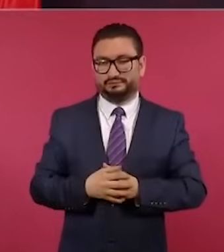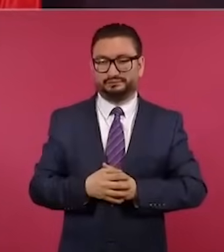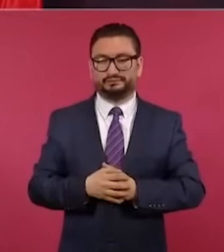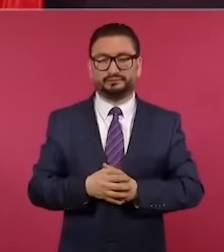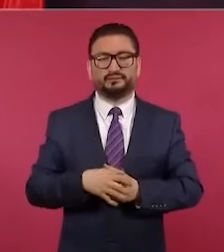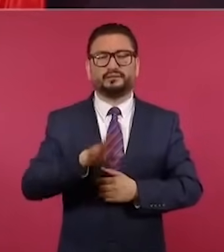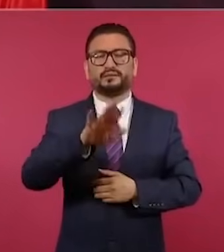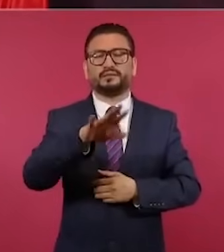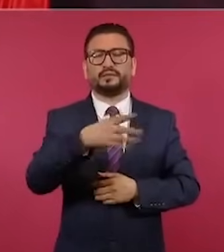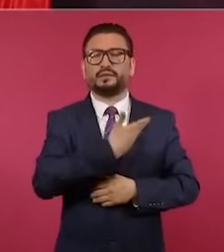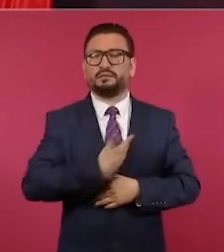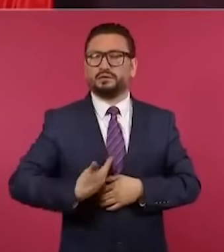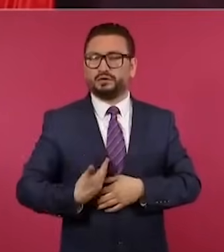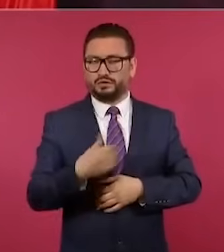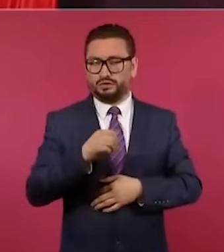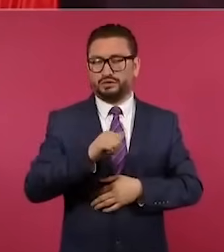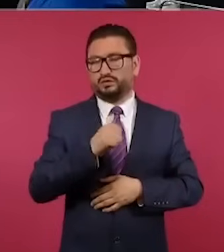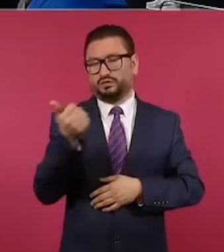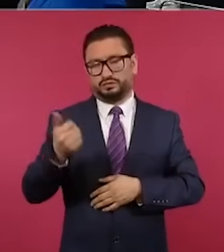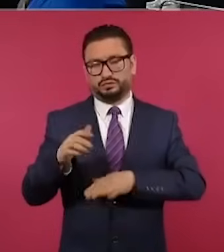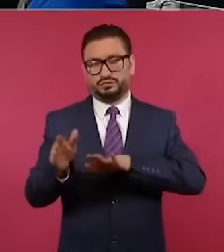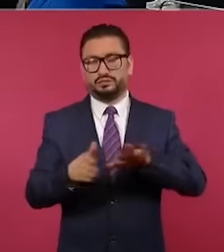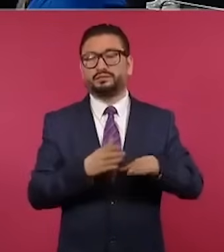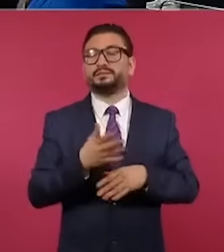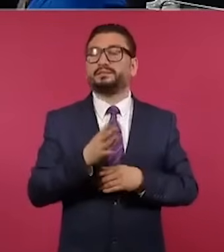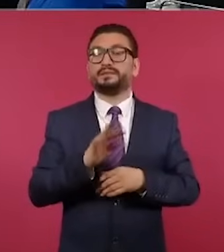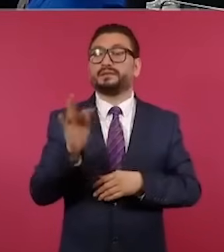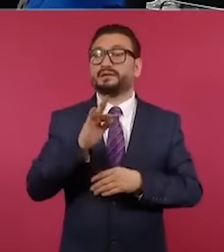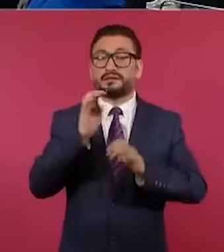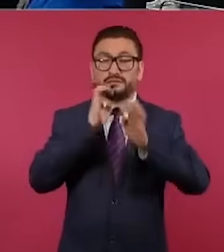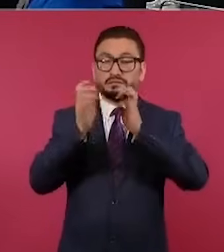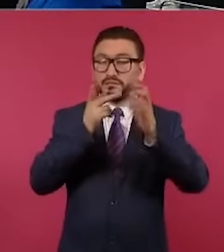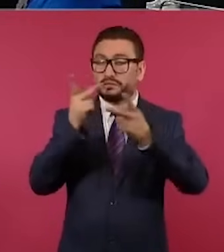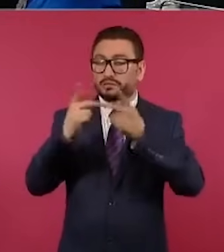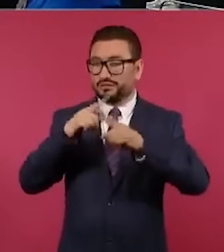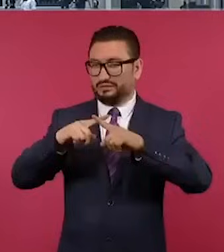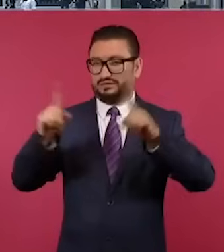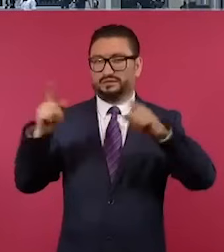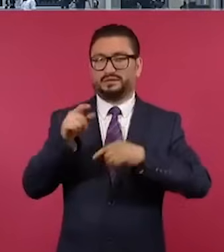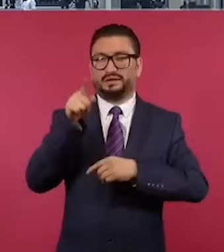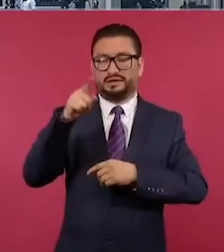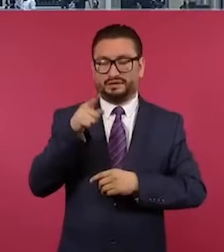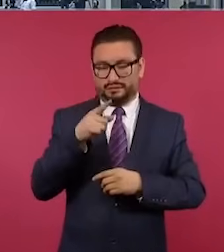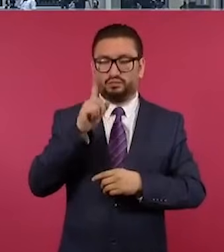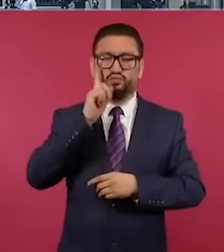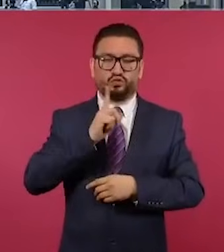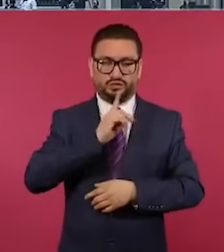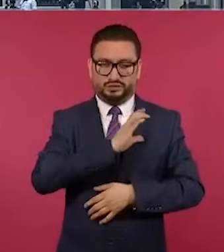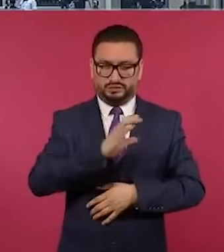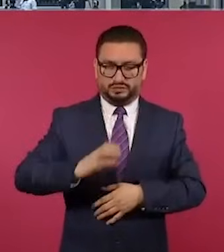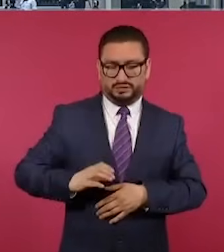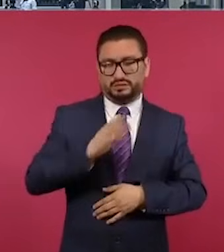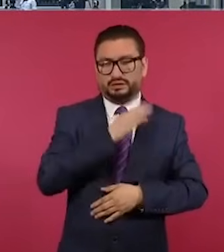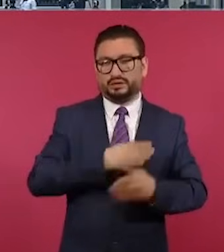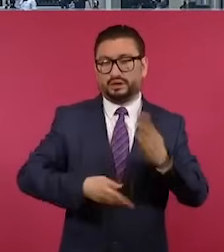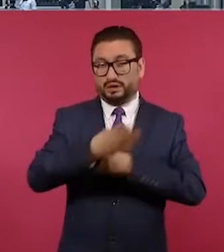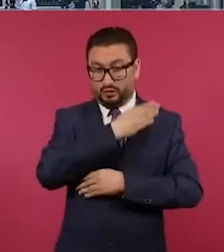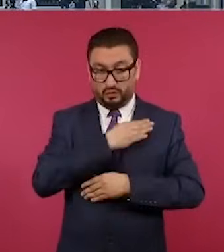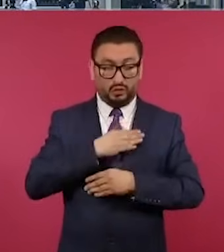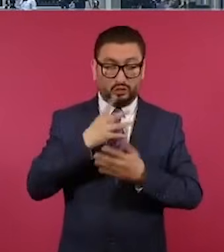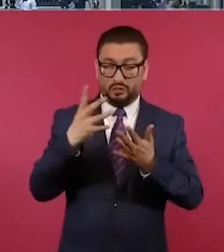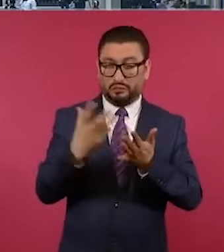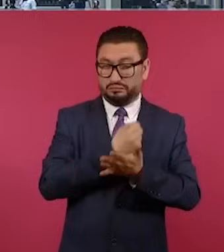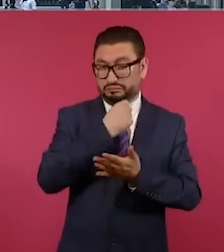Ahora, presidente, por otra parte, si contrario a lo que dicen las encuestas, la candidata Claudia Sheinbaum no resultara ganadora en